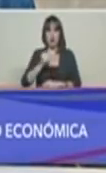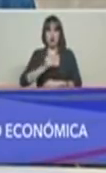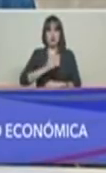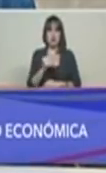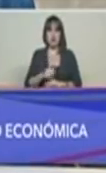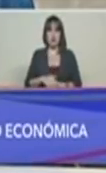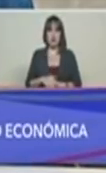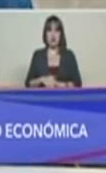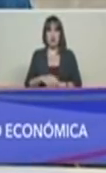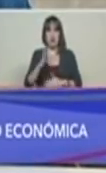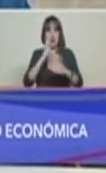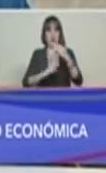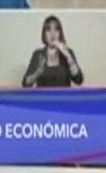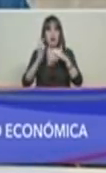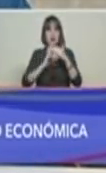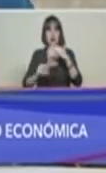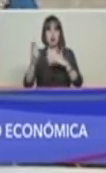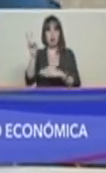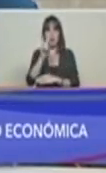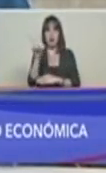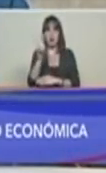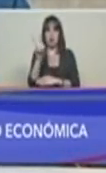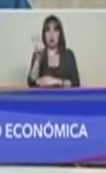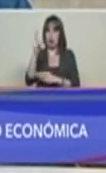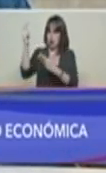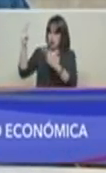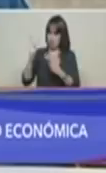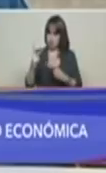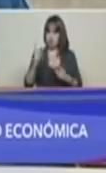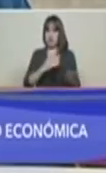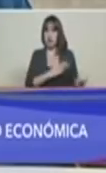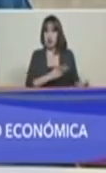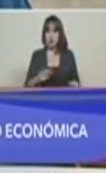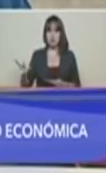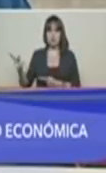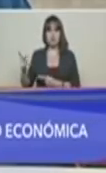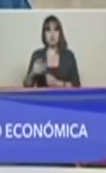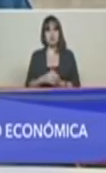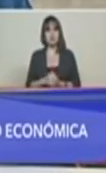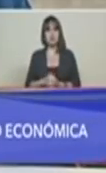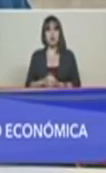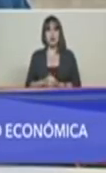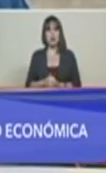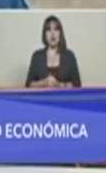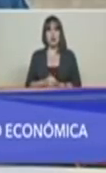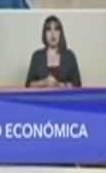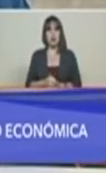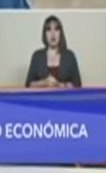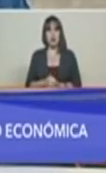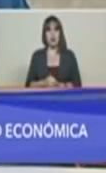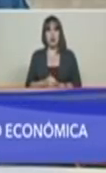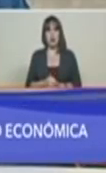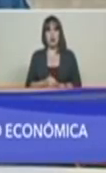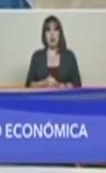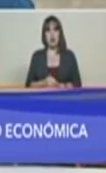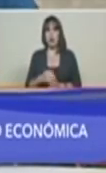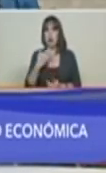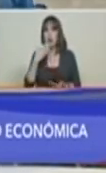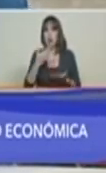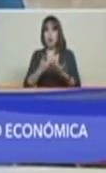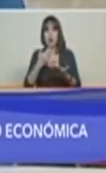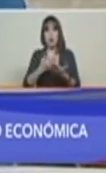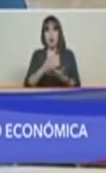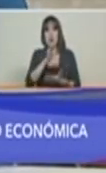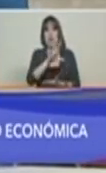de la migración venezolana. Bueno, yo lo invito, venga a Venezuela. Yo le voy a solicitar que me consiga